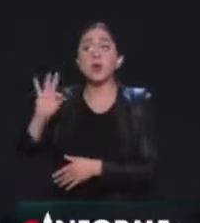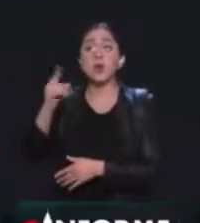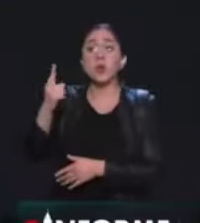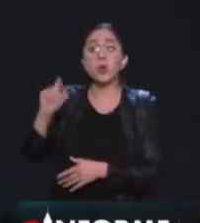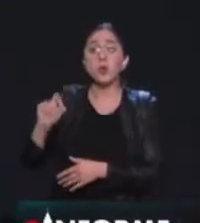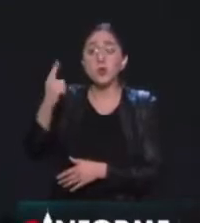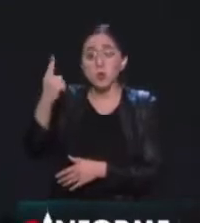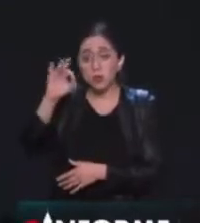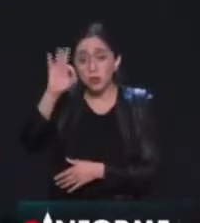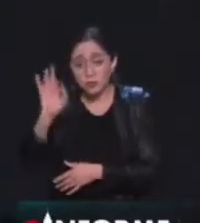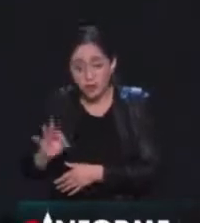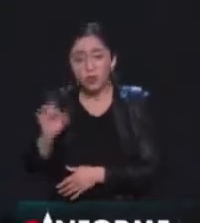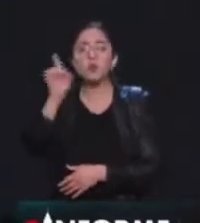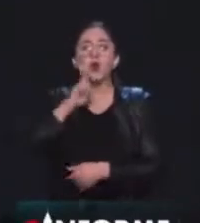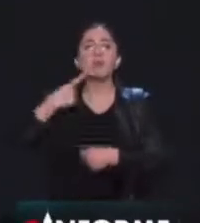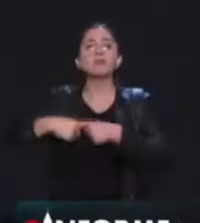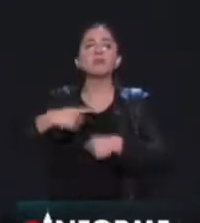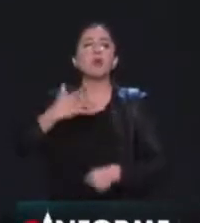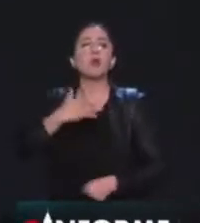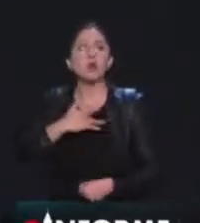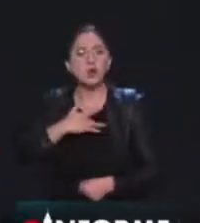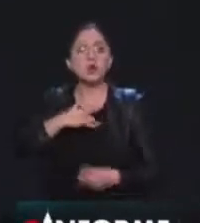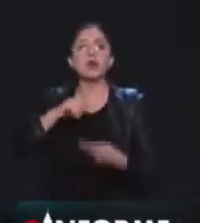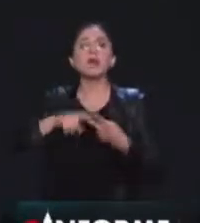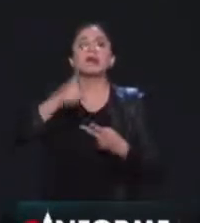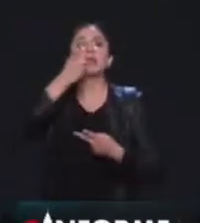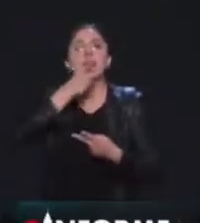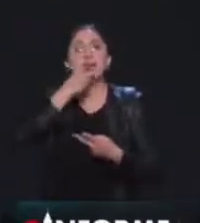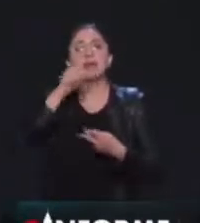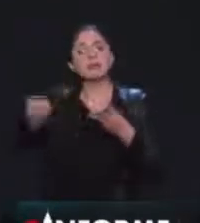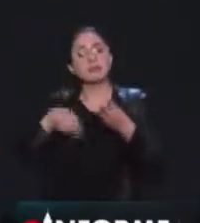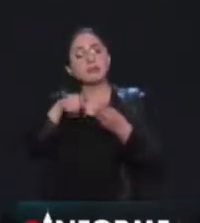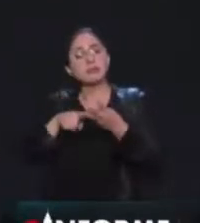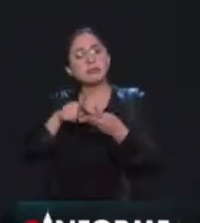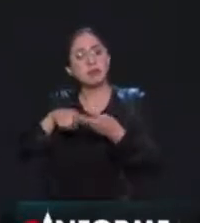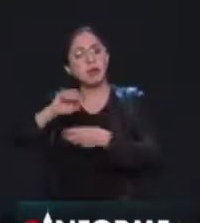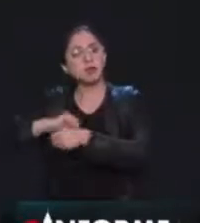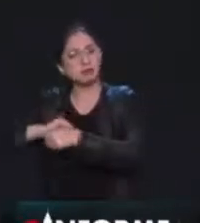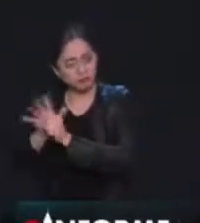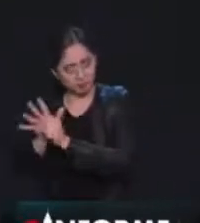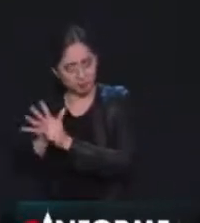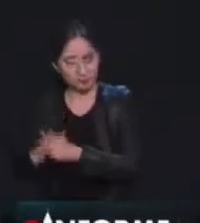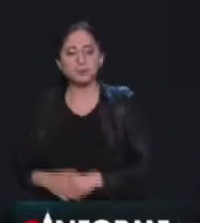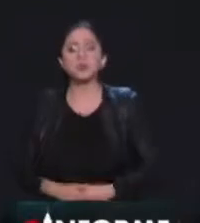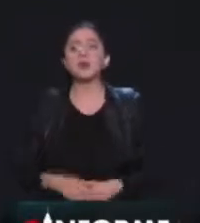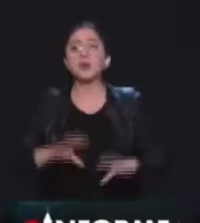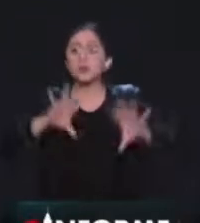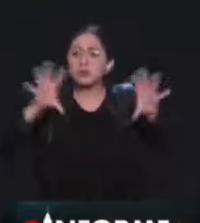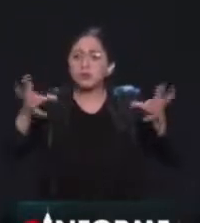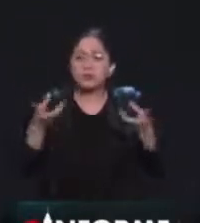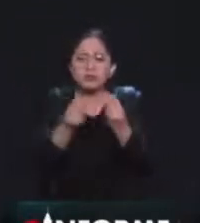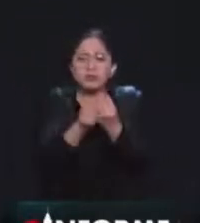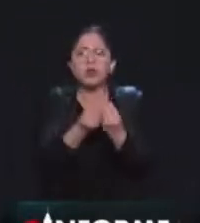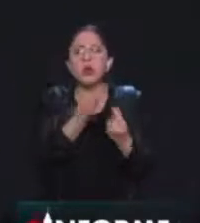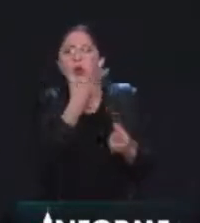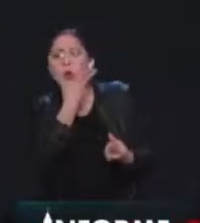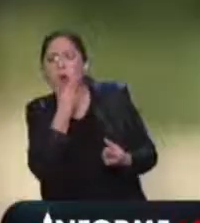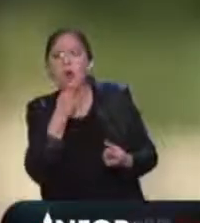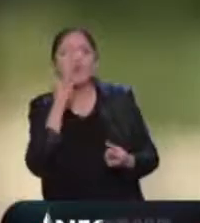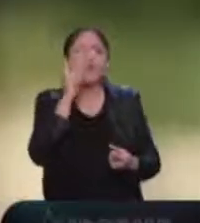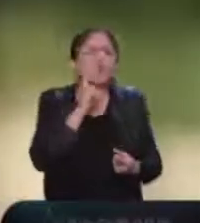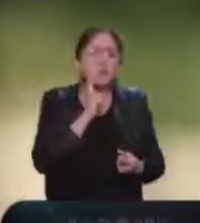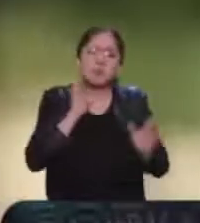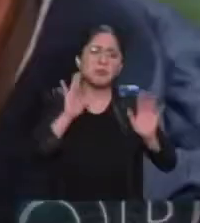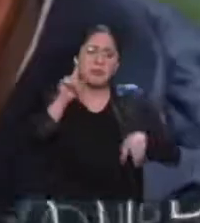corazón, diabetes y en una tercera causa, la COVID-19. En 756 casos, el género no fue especificado.